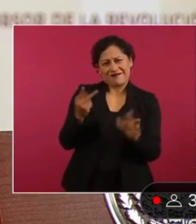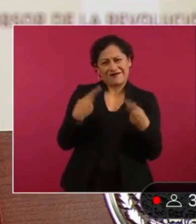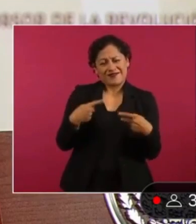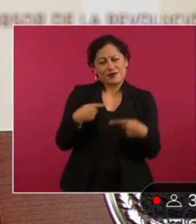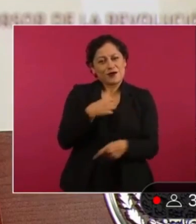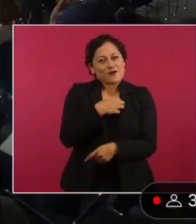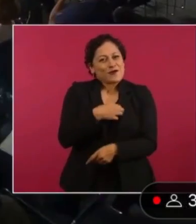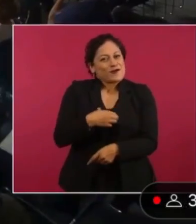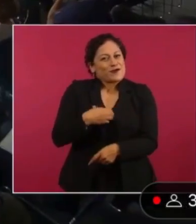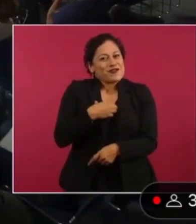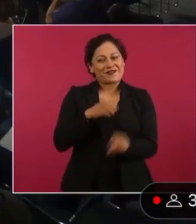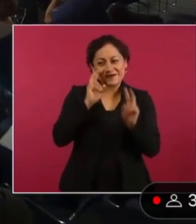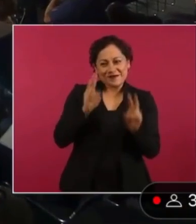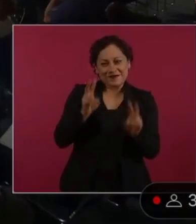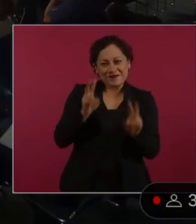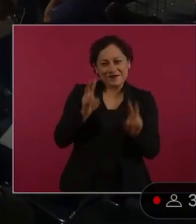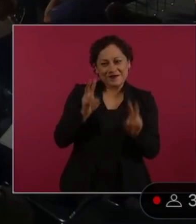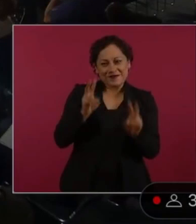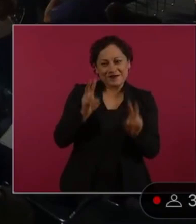contenta a los jóvenes